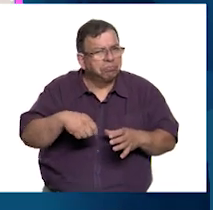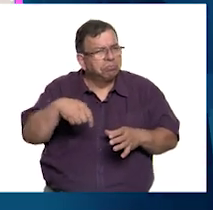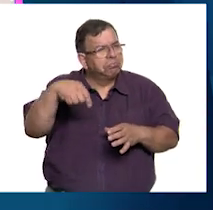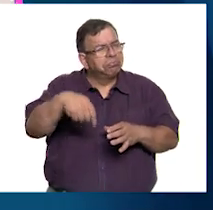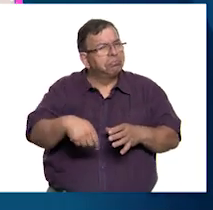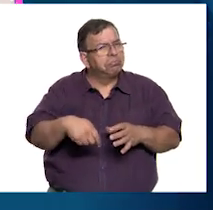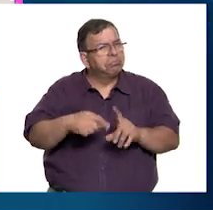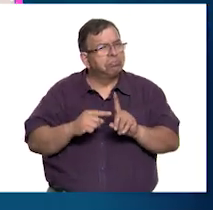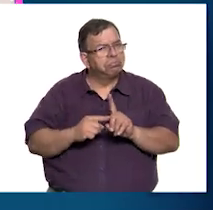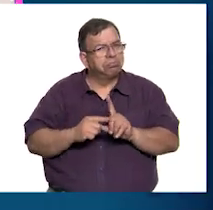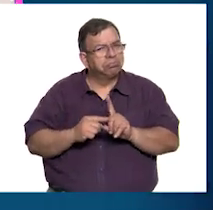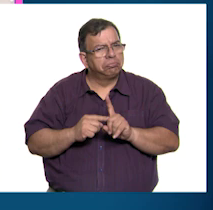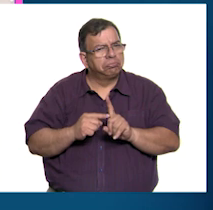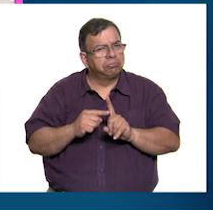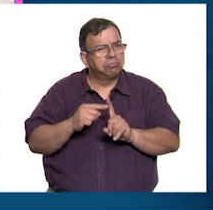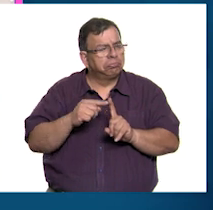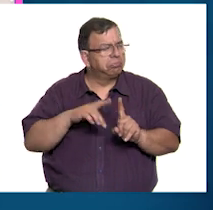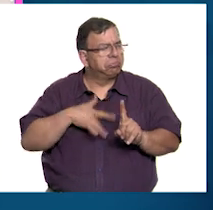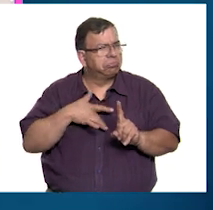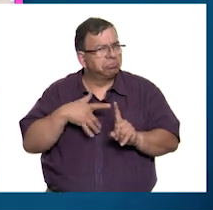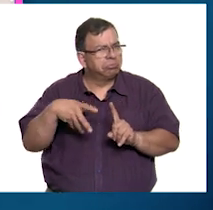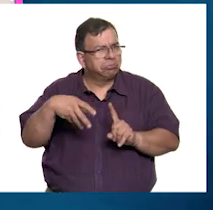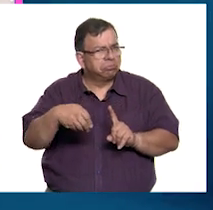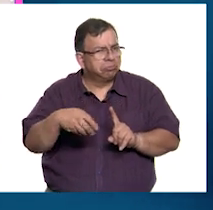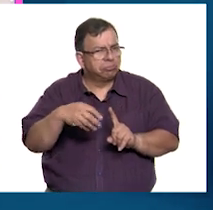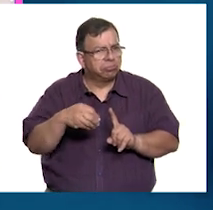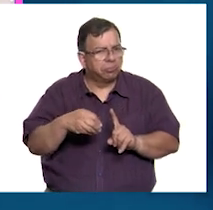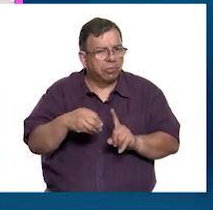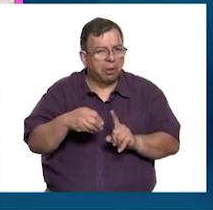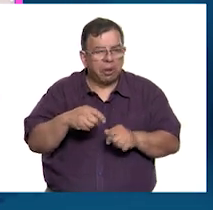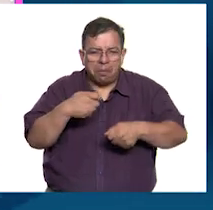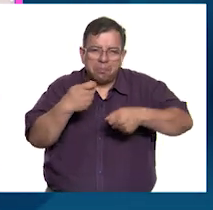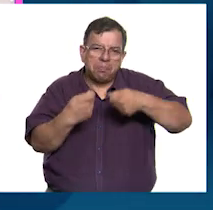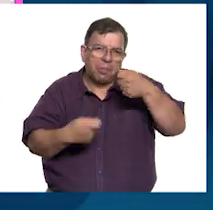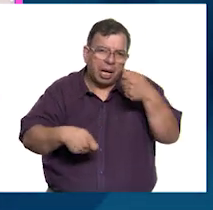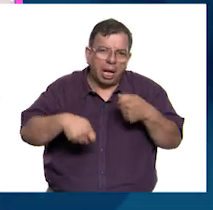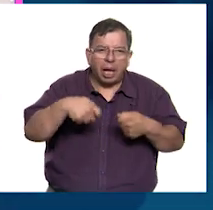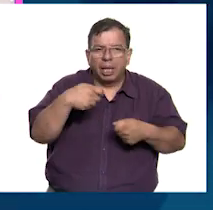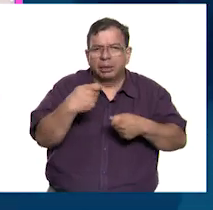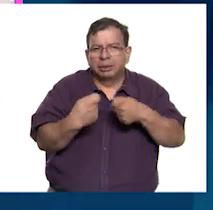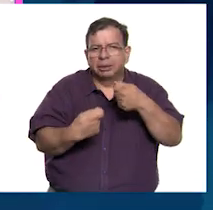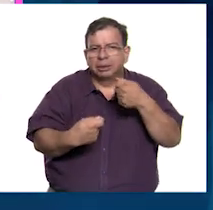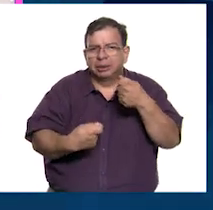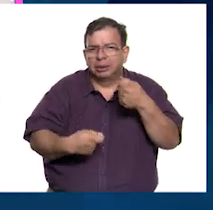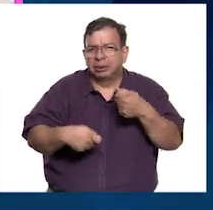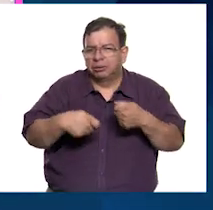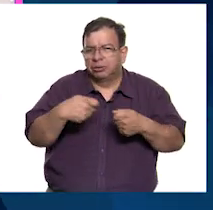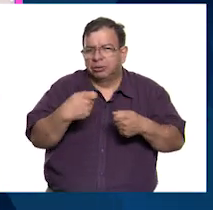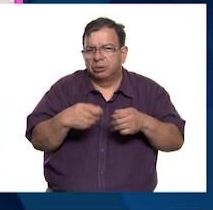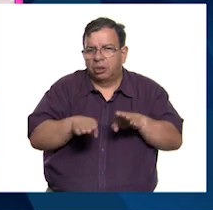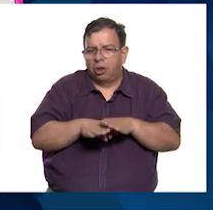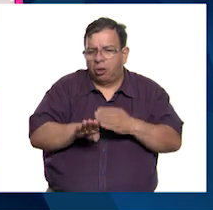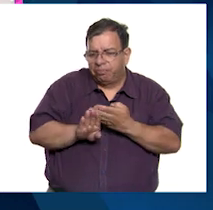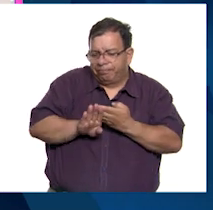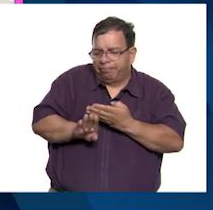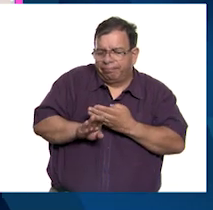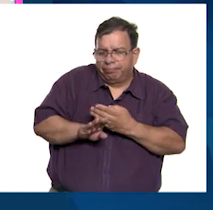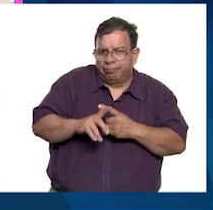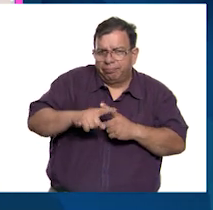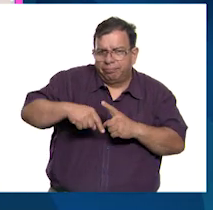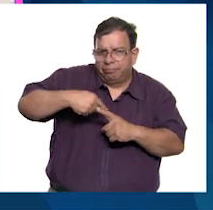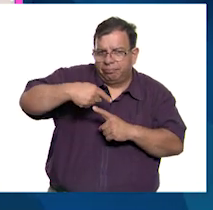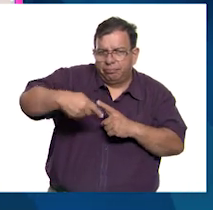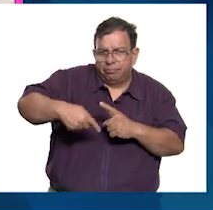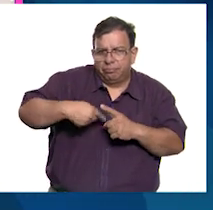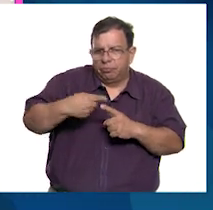la temperatura no la vas a sentir, ya que el plástico es aislante, es un